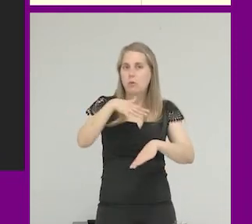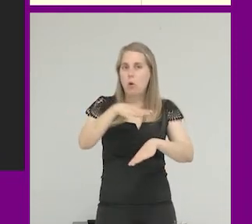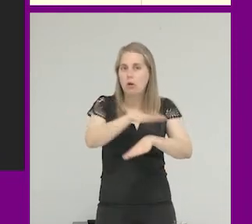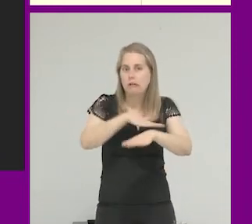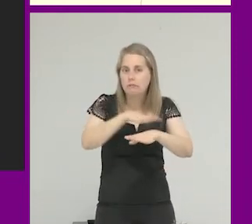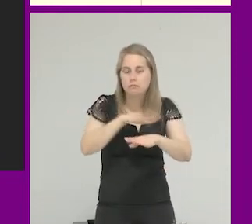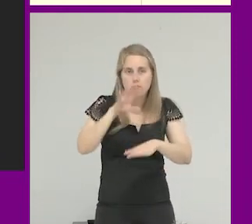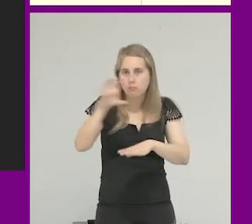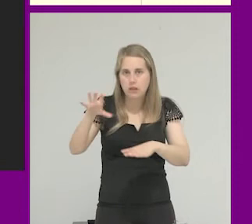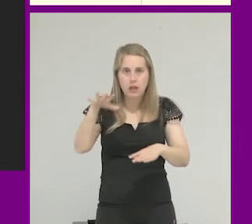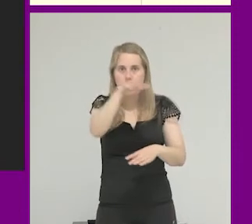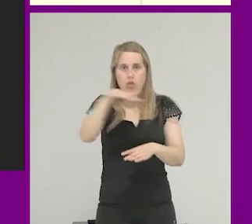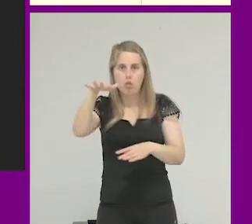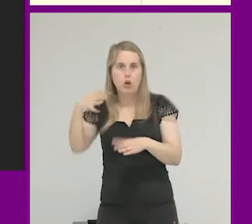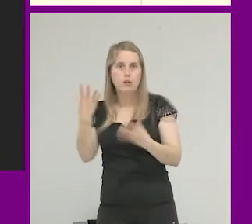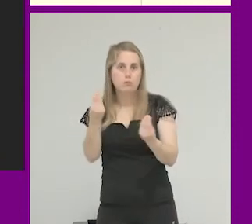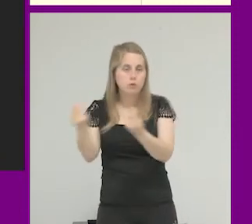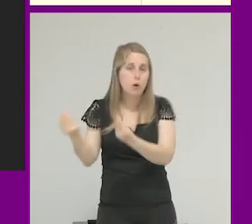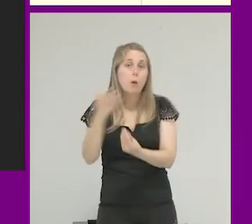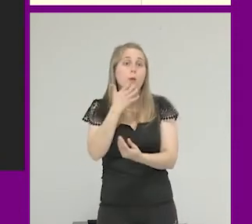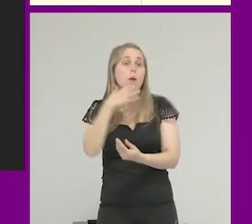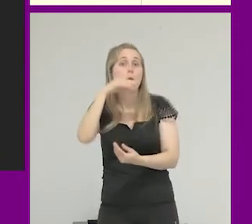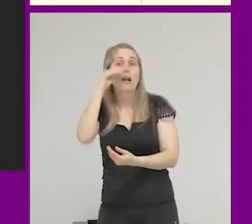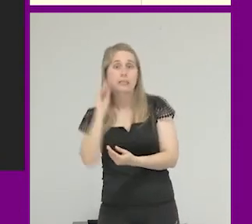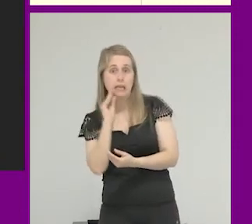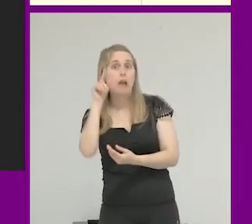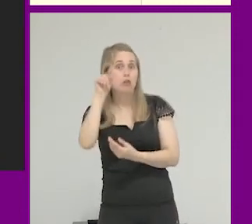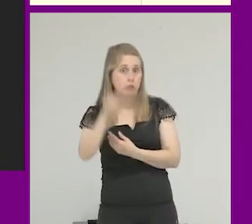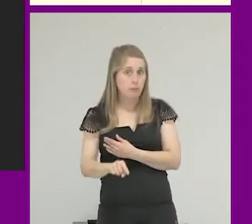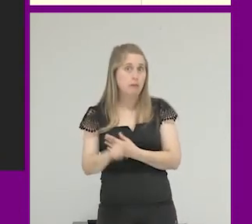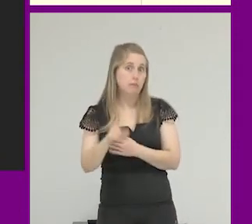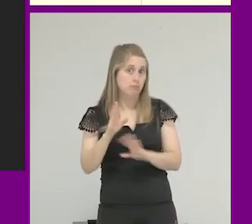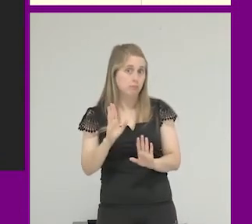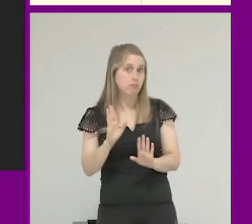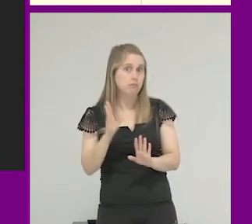estatuan hainbat tokitan, etxo Castellonen eta da bentzen egin zuzen.